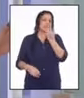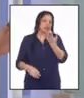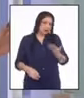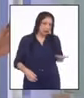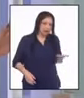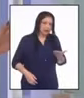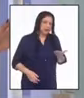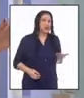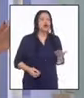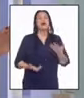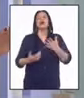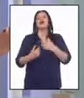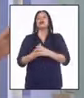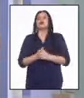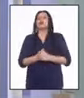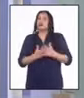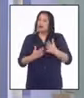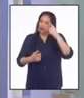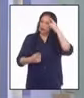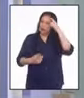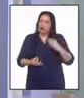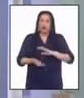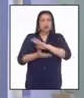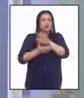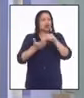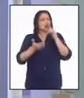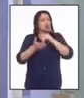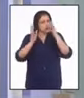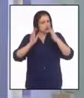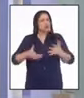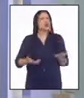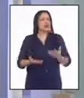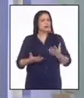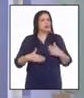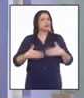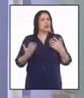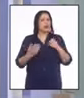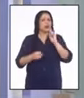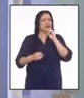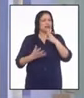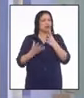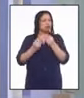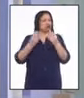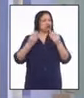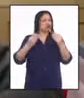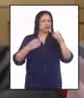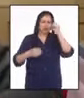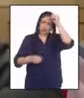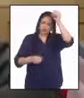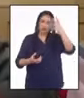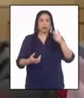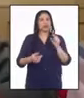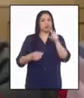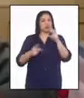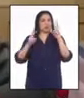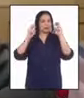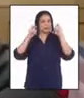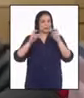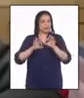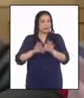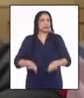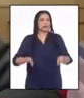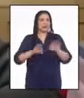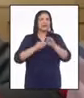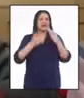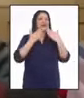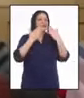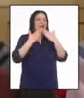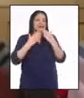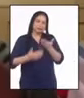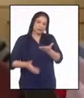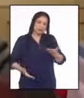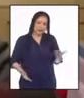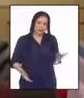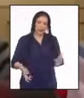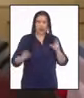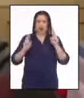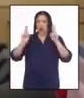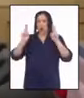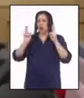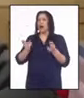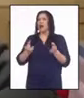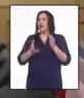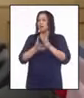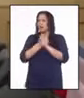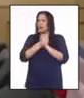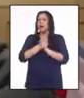duda, las y los estudiantes de todo el país tienen mucho por decir acerca de ese tema tan importante, ¿no? Gracias por habernos invitado. Ojalá más